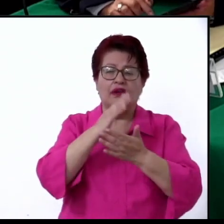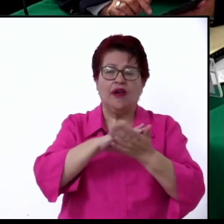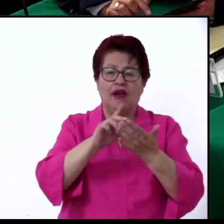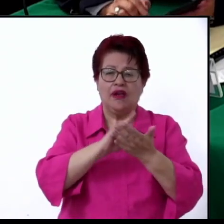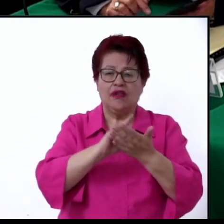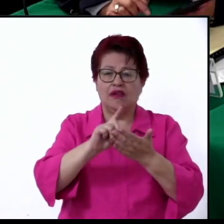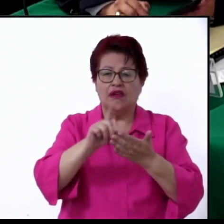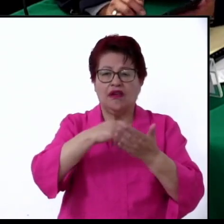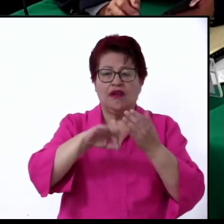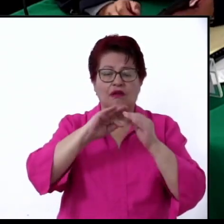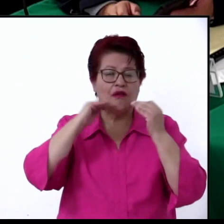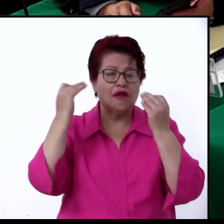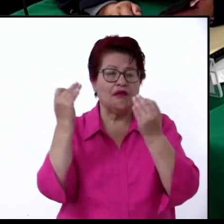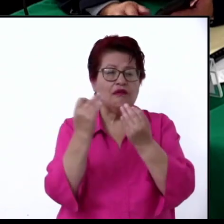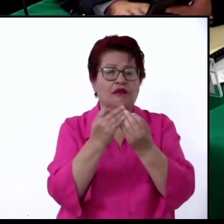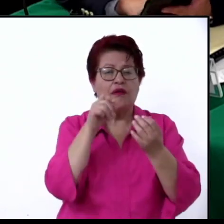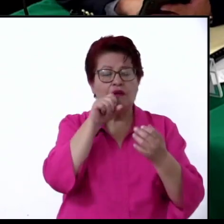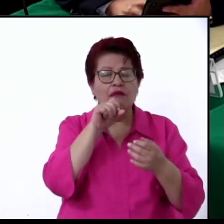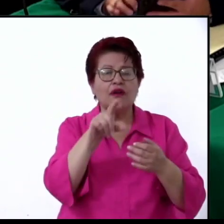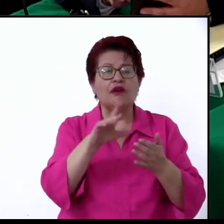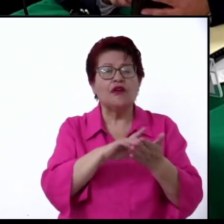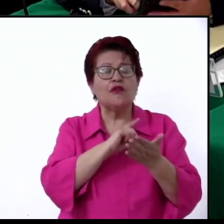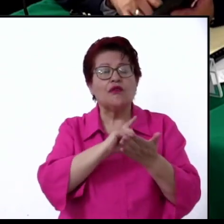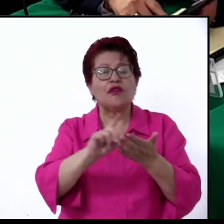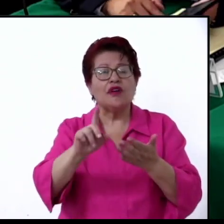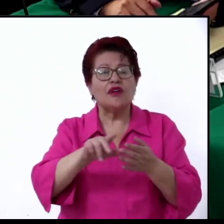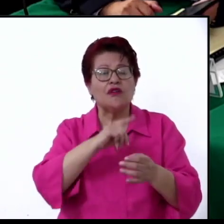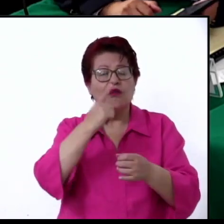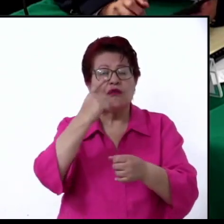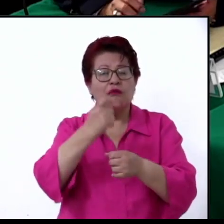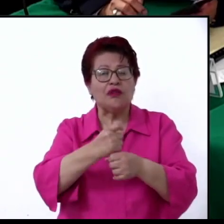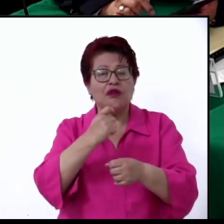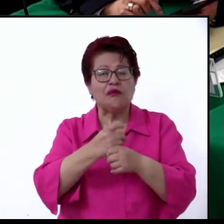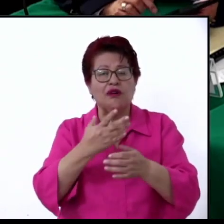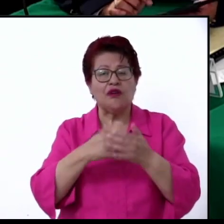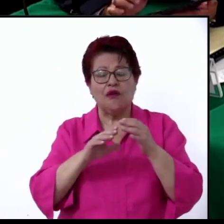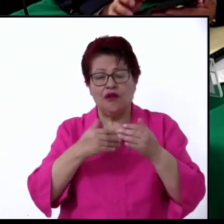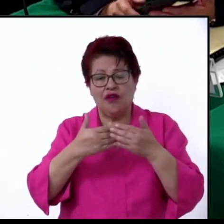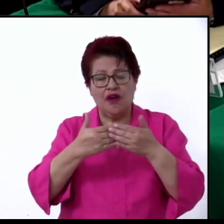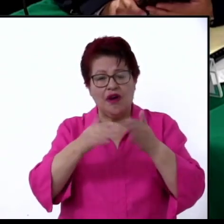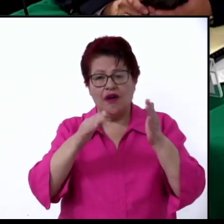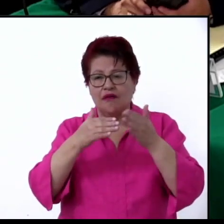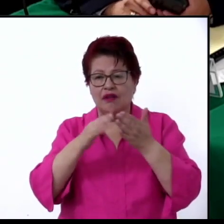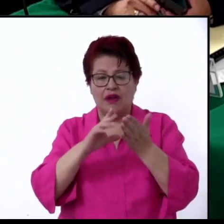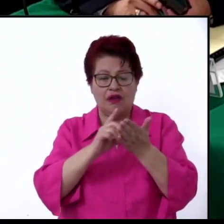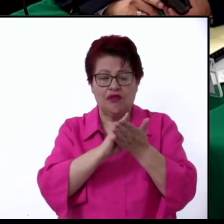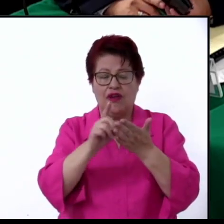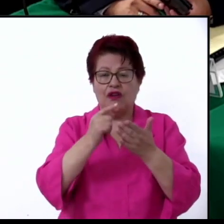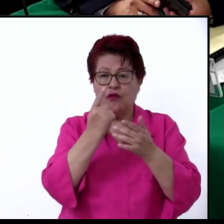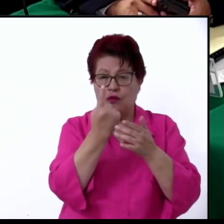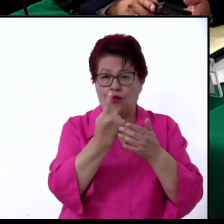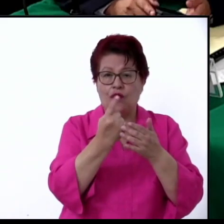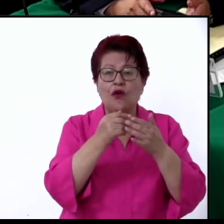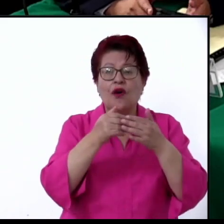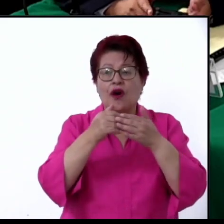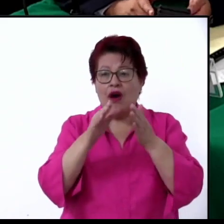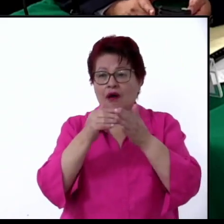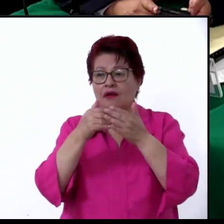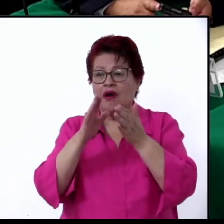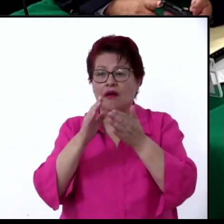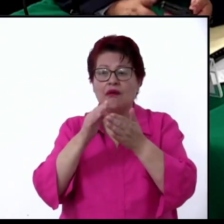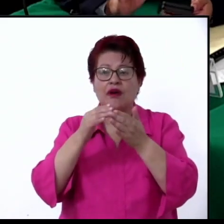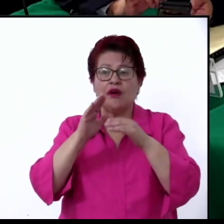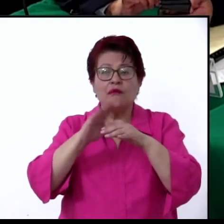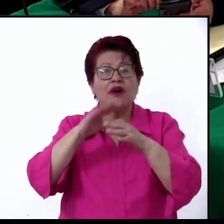derecho de mejor forma. Es además un derecho llave, es un derecho que te abre otros derechos, es un derecho que cubre otras